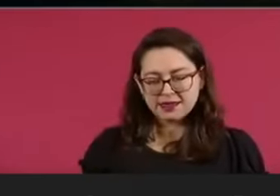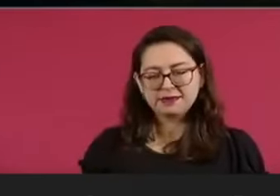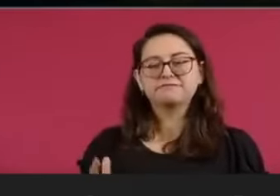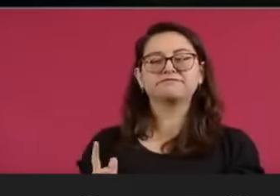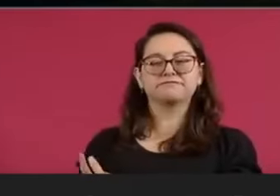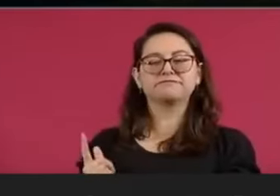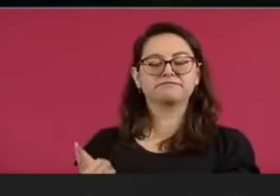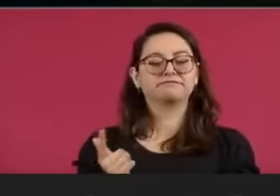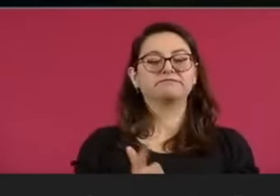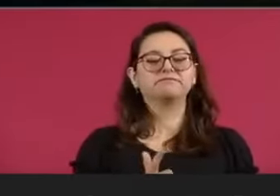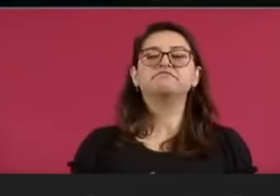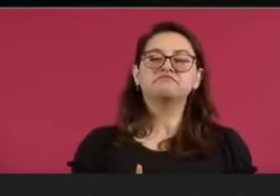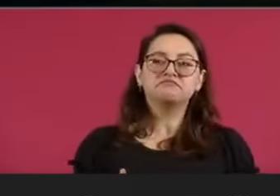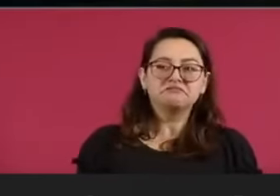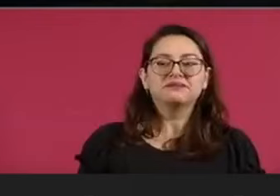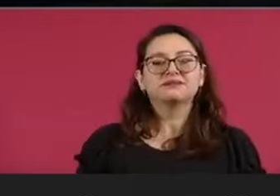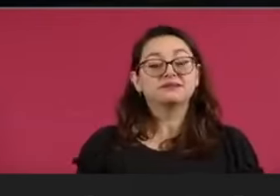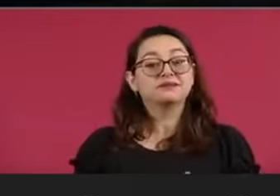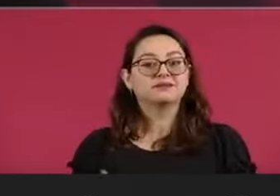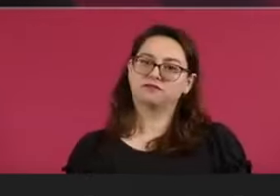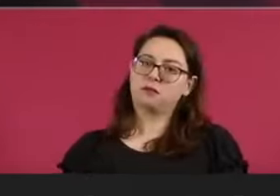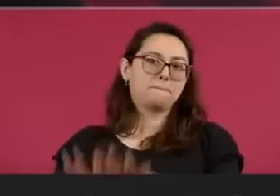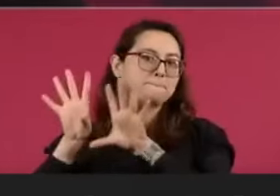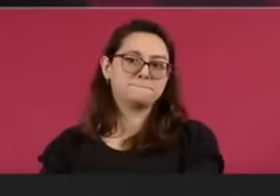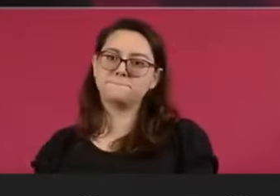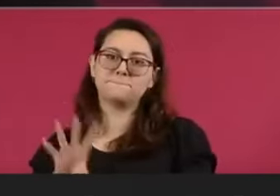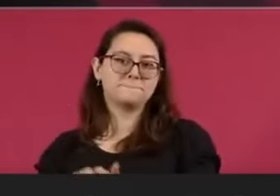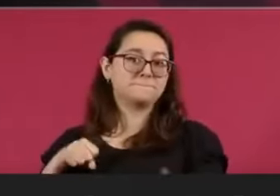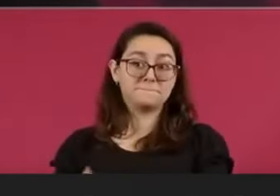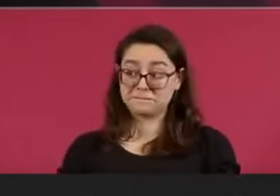dirigentes de las bandas, como se ha venido haciendo,